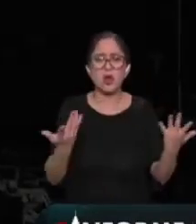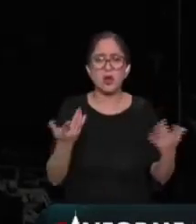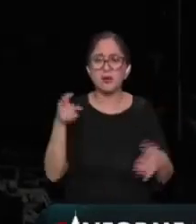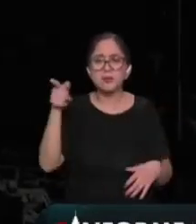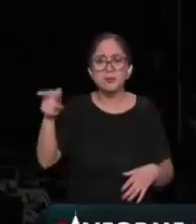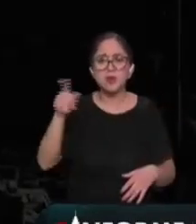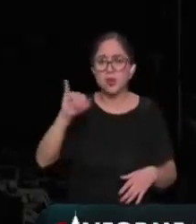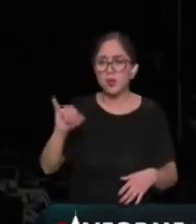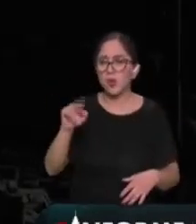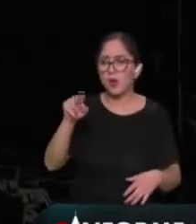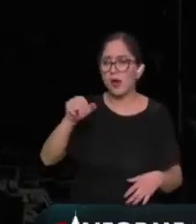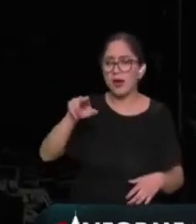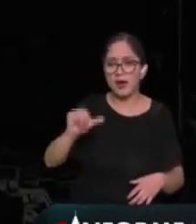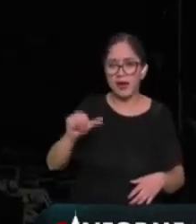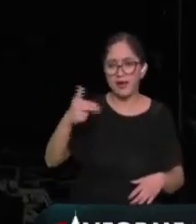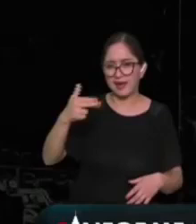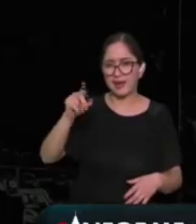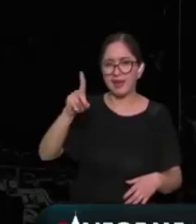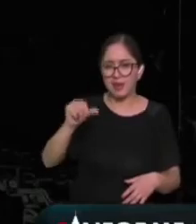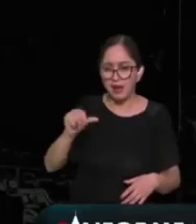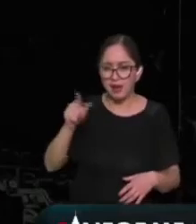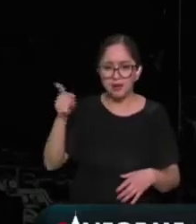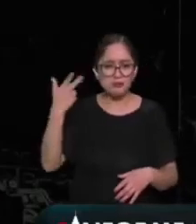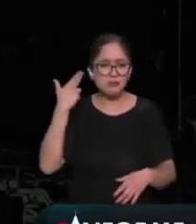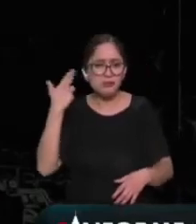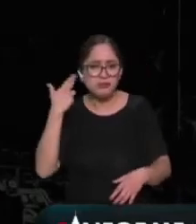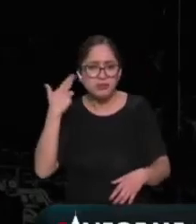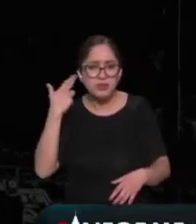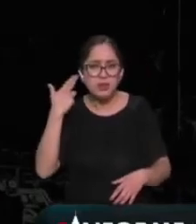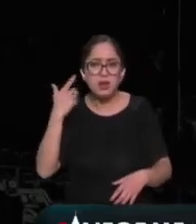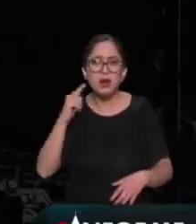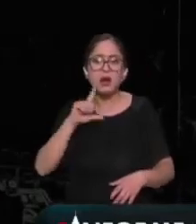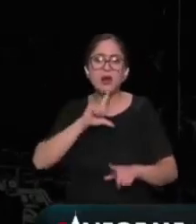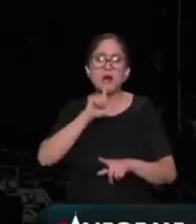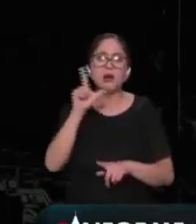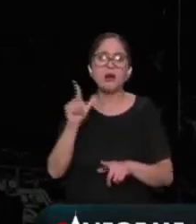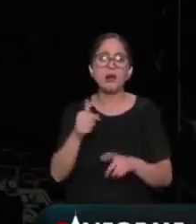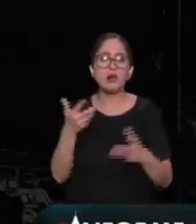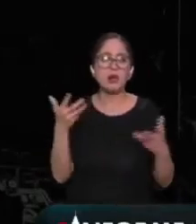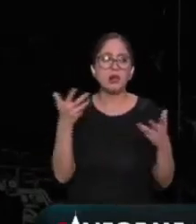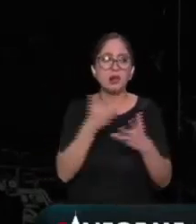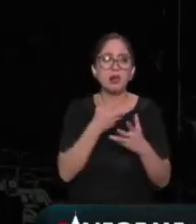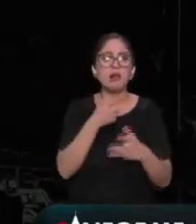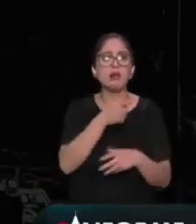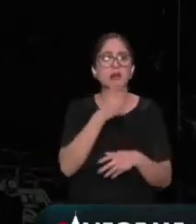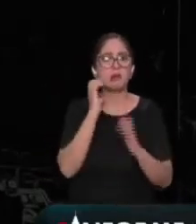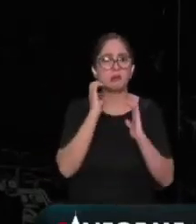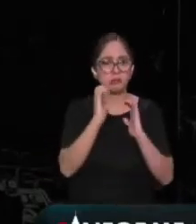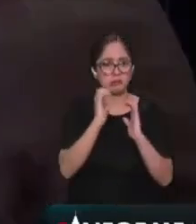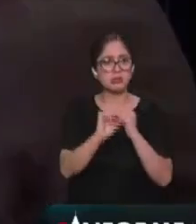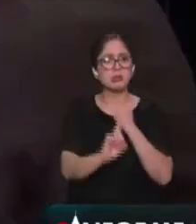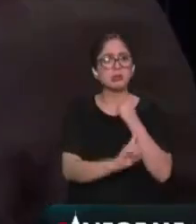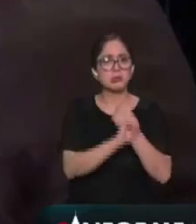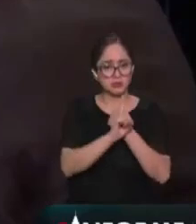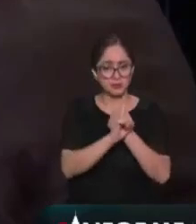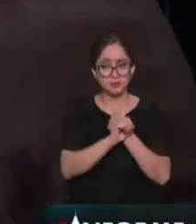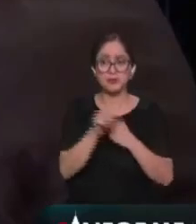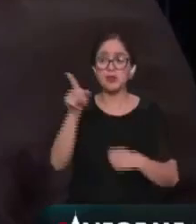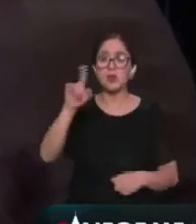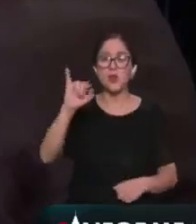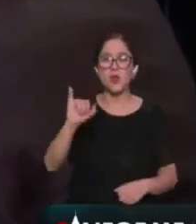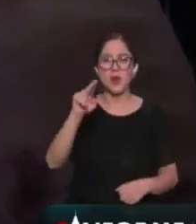grabaron a Juana Hilda, yo creo que después se dieron cuenta que podían tener problemas, la graban y decía Juana Hilda